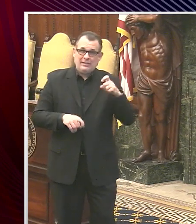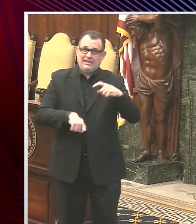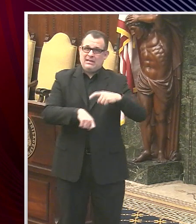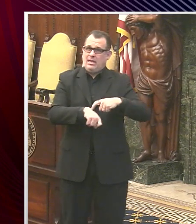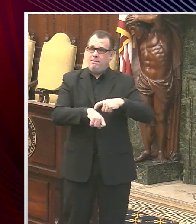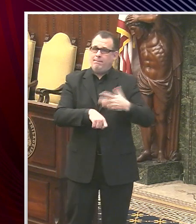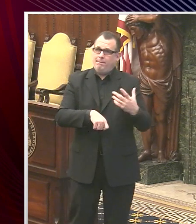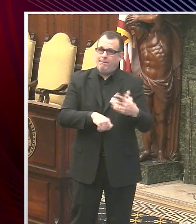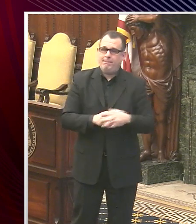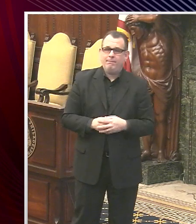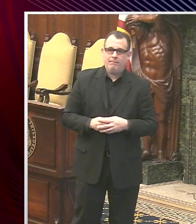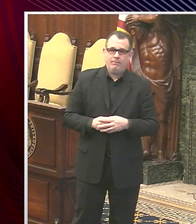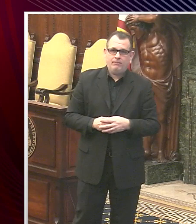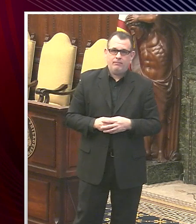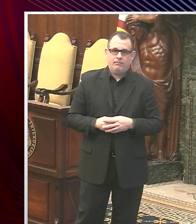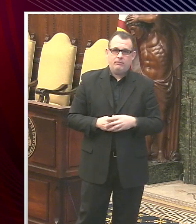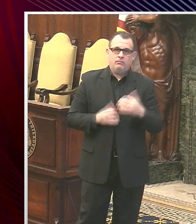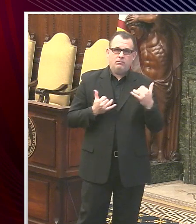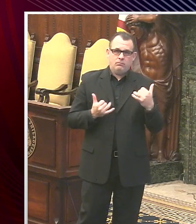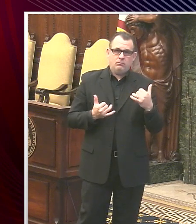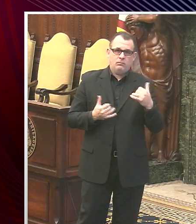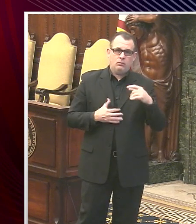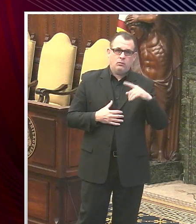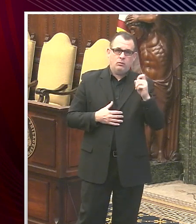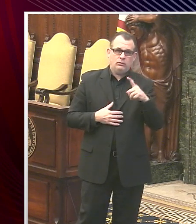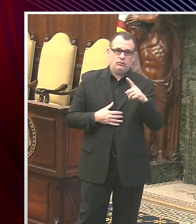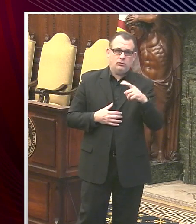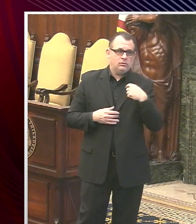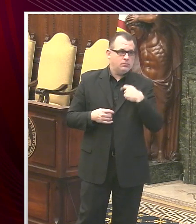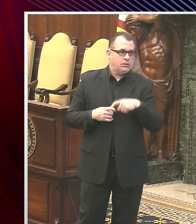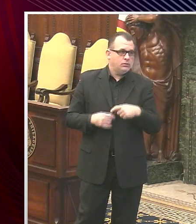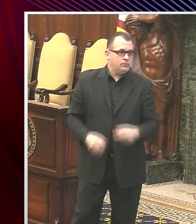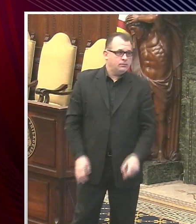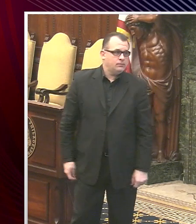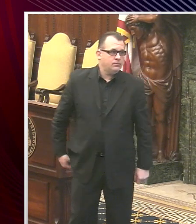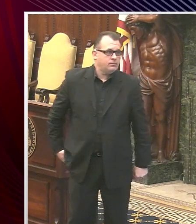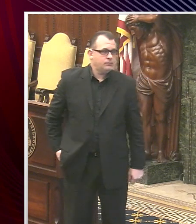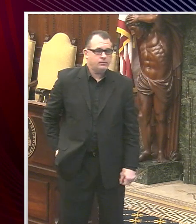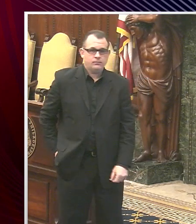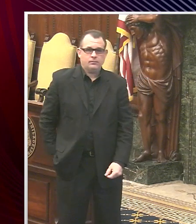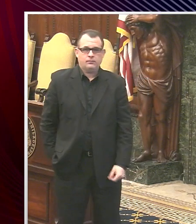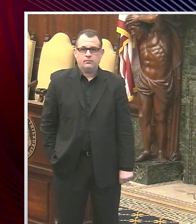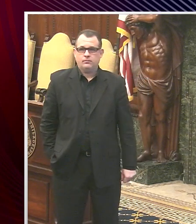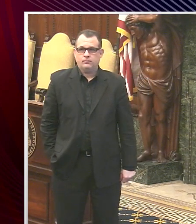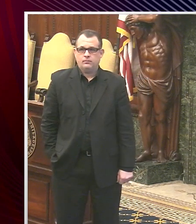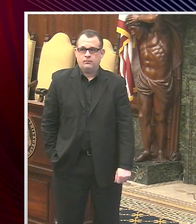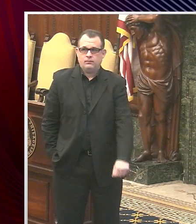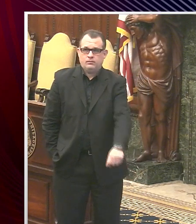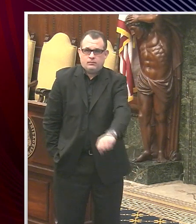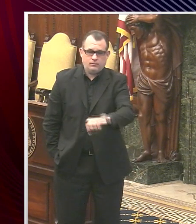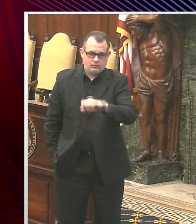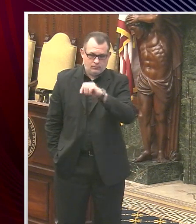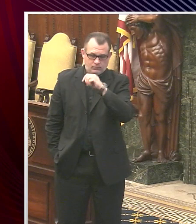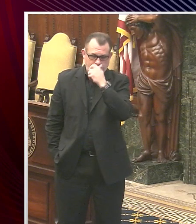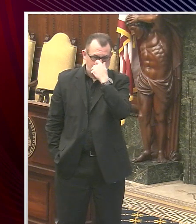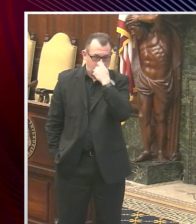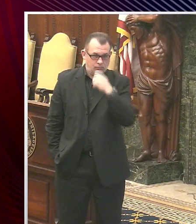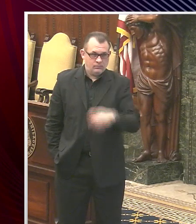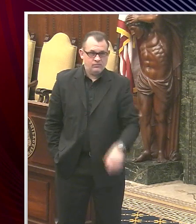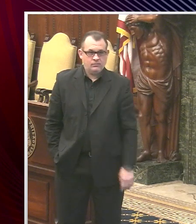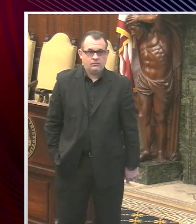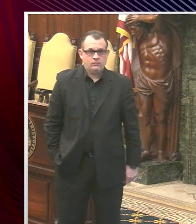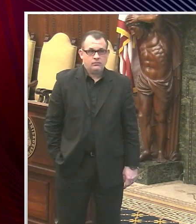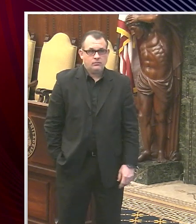La respuesta del comisionado Farley es que tenemos un plan de vacunación que ya estaba instaurado y tenemos la